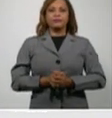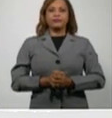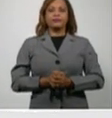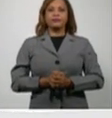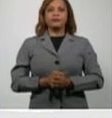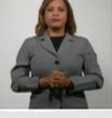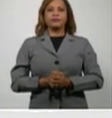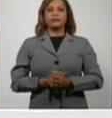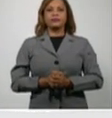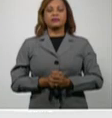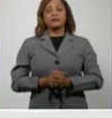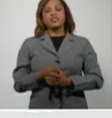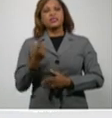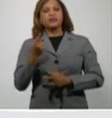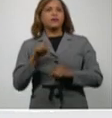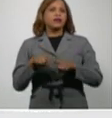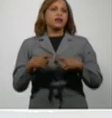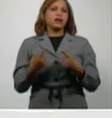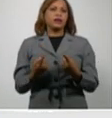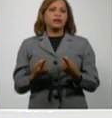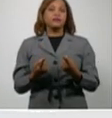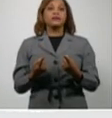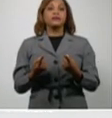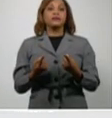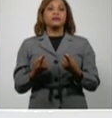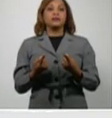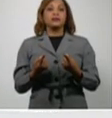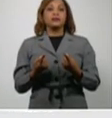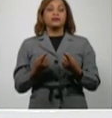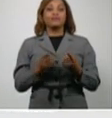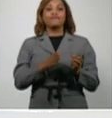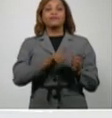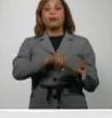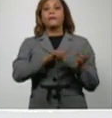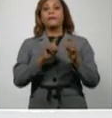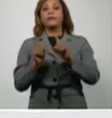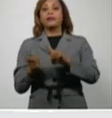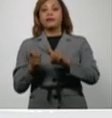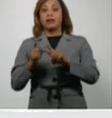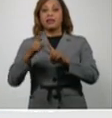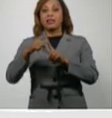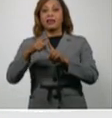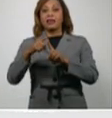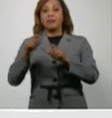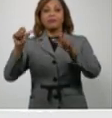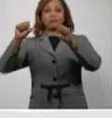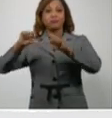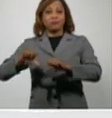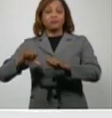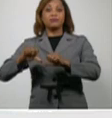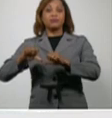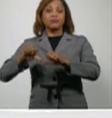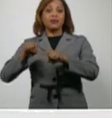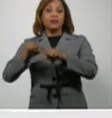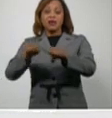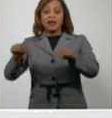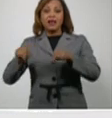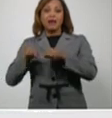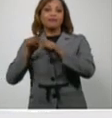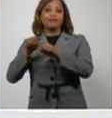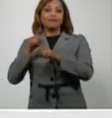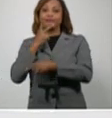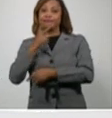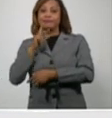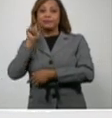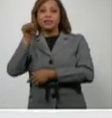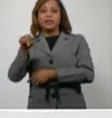Fue necesario pasarlo a terapia intensiva tempranamente y lamentablemente